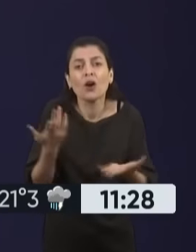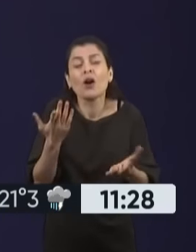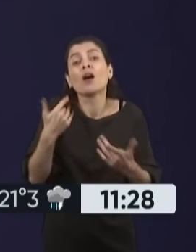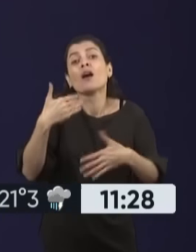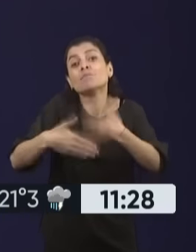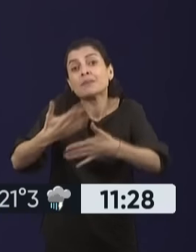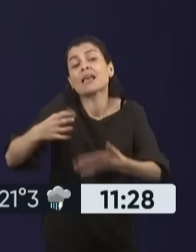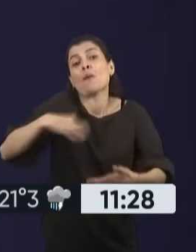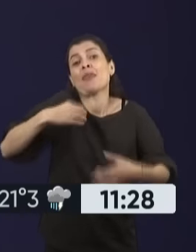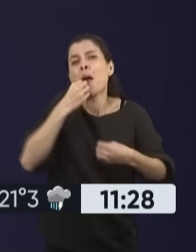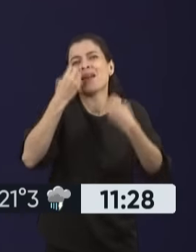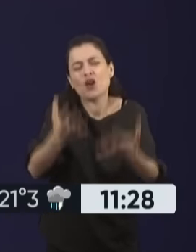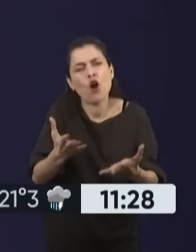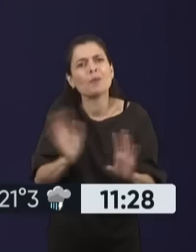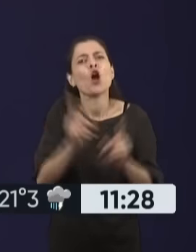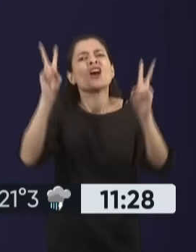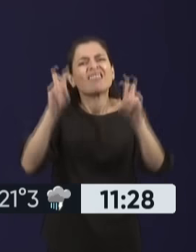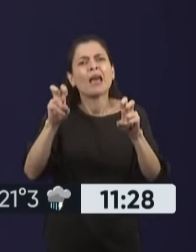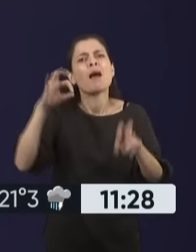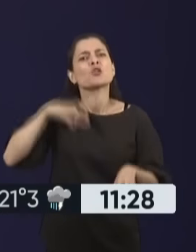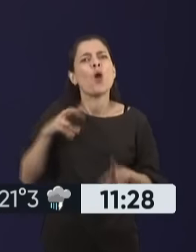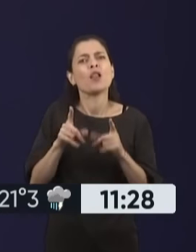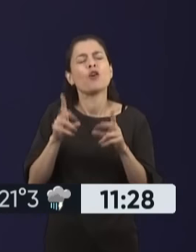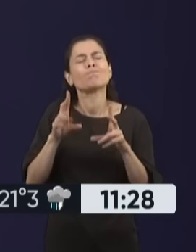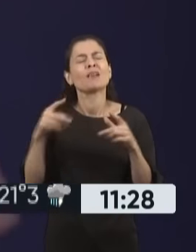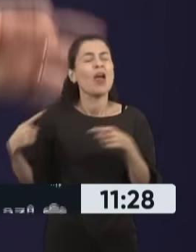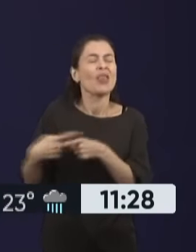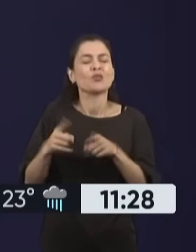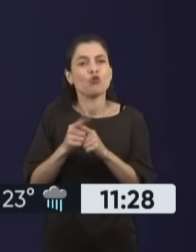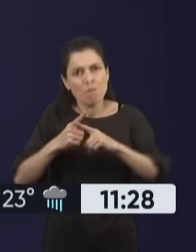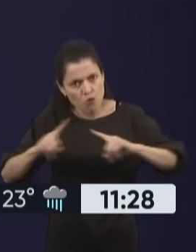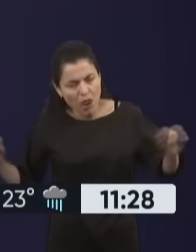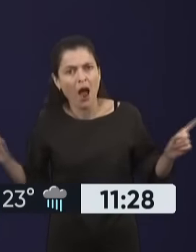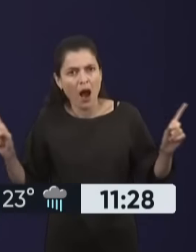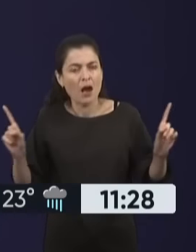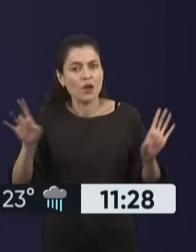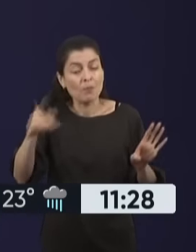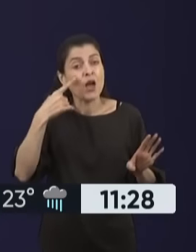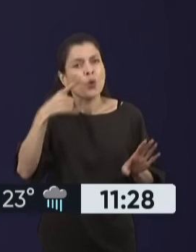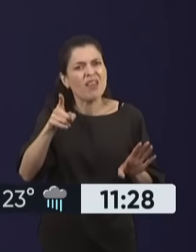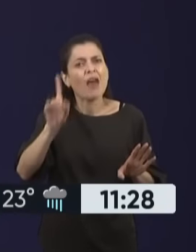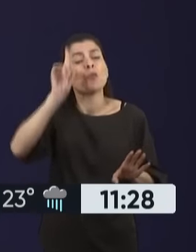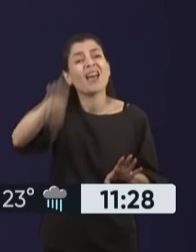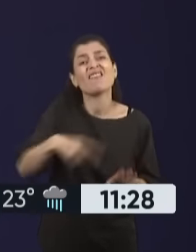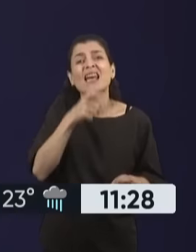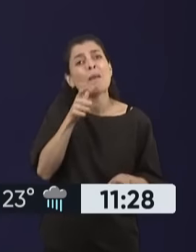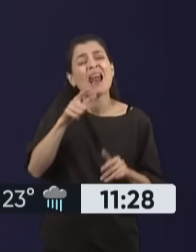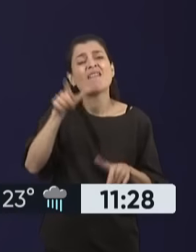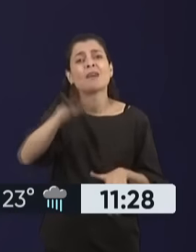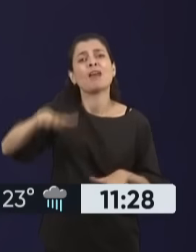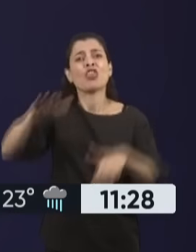muy larga igual eh la de los salarios eh es es muy larga y casi te metes en un tema de desigualdad que es otro tema muy